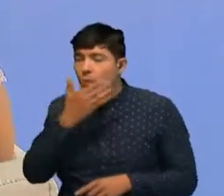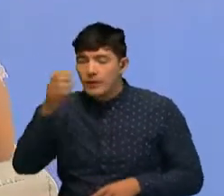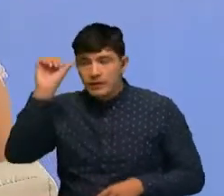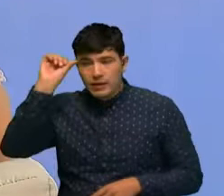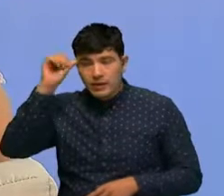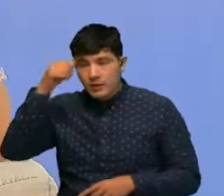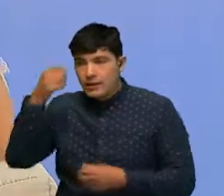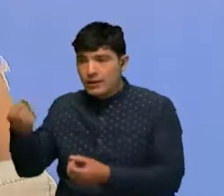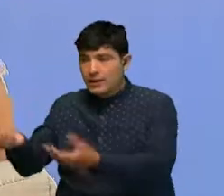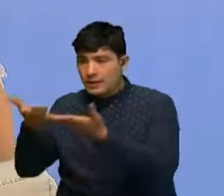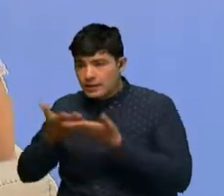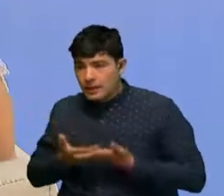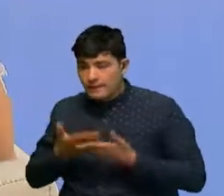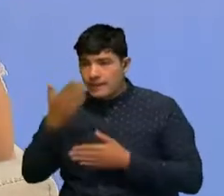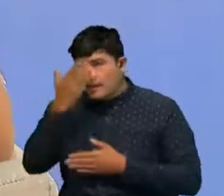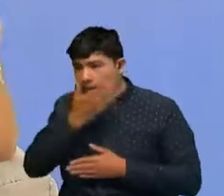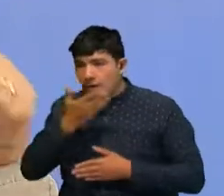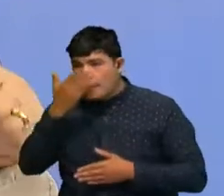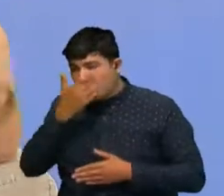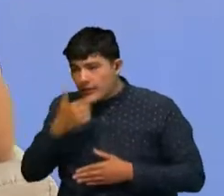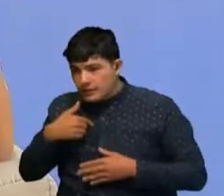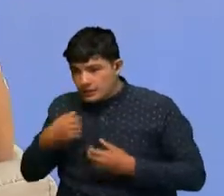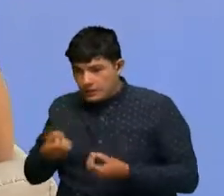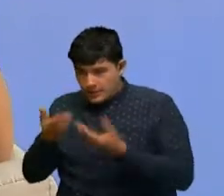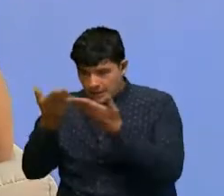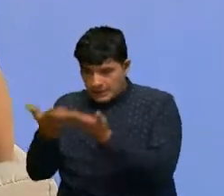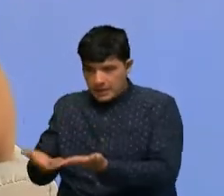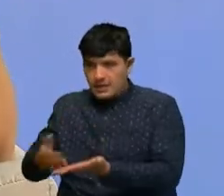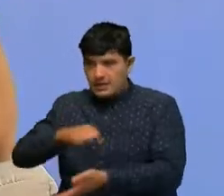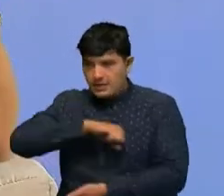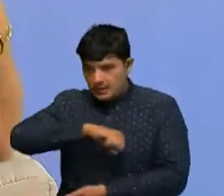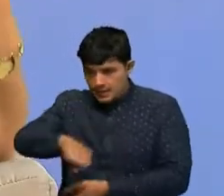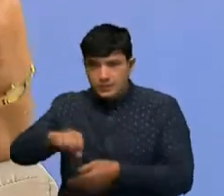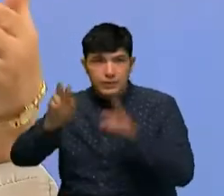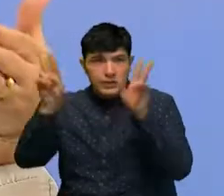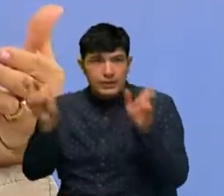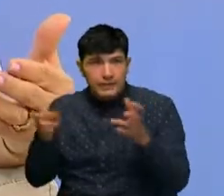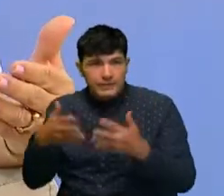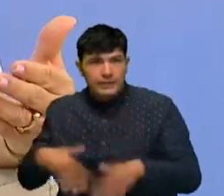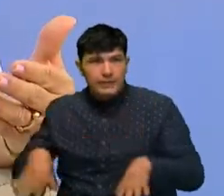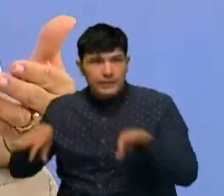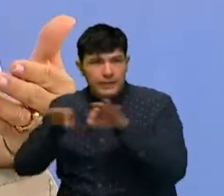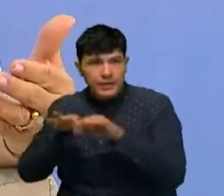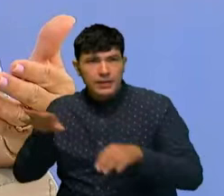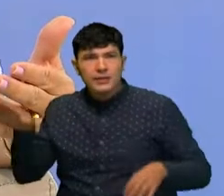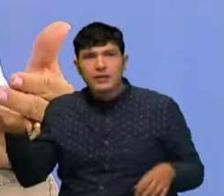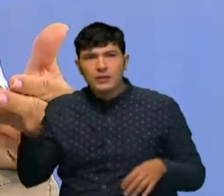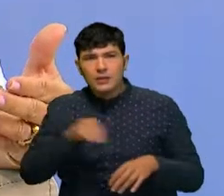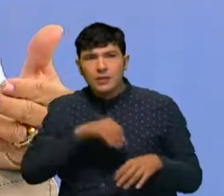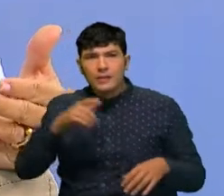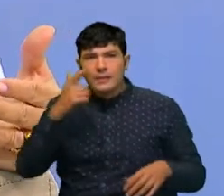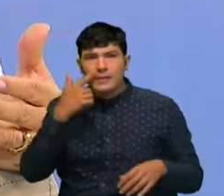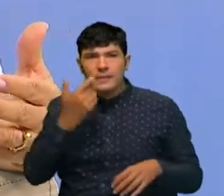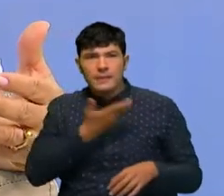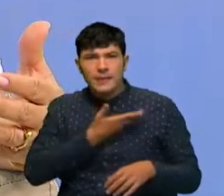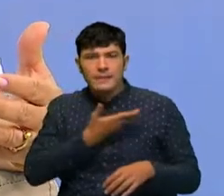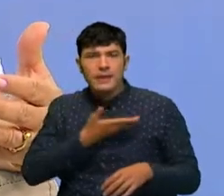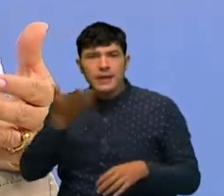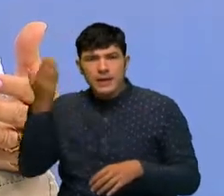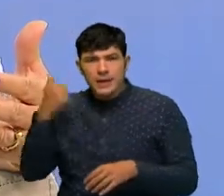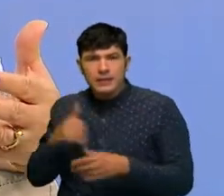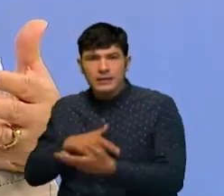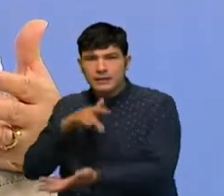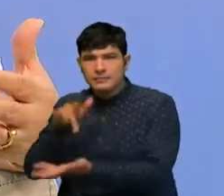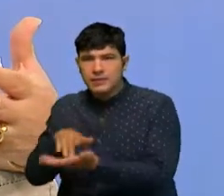dame las pruebas y te daré el derecho. La importancia tan grande, todos esos padres de familia que asistían al colegio, todas esas